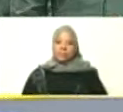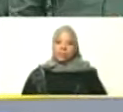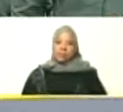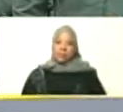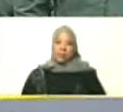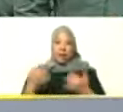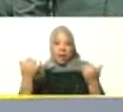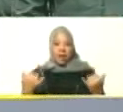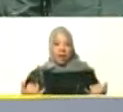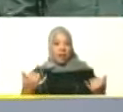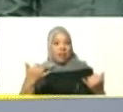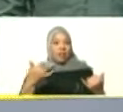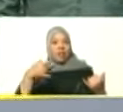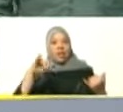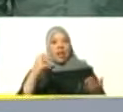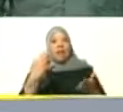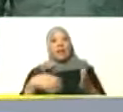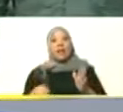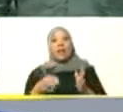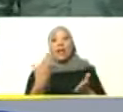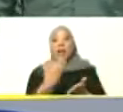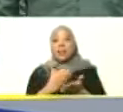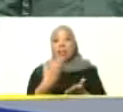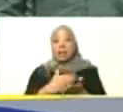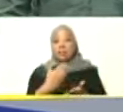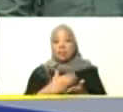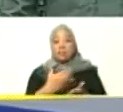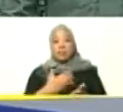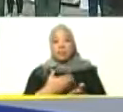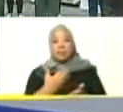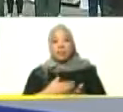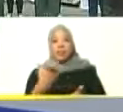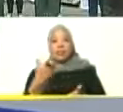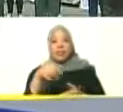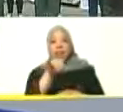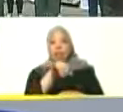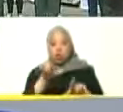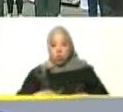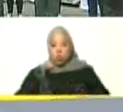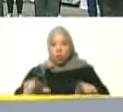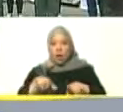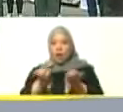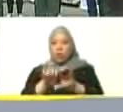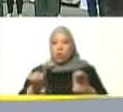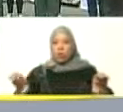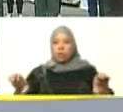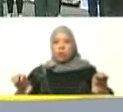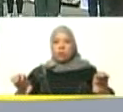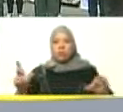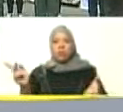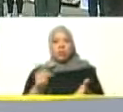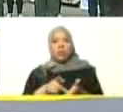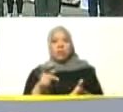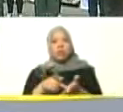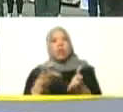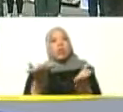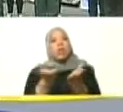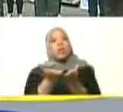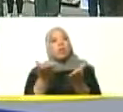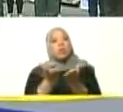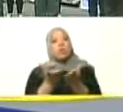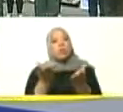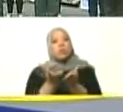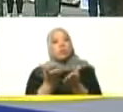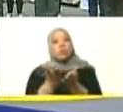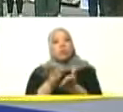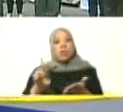Allá veo a Graciela Rapizarda, jefa de la zona educativa. Ellos están en la Unidad Educativa